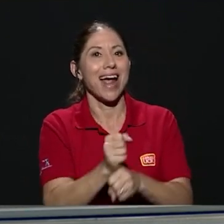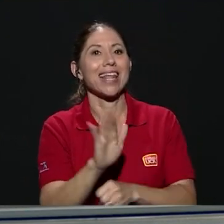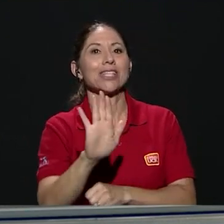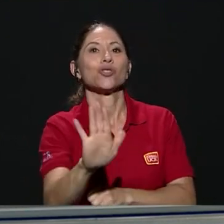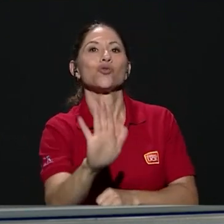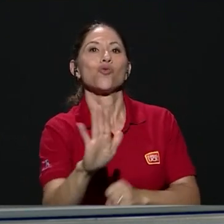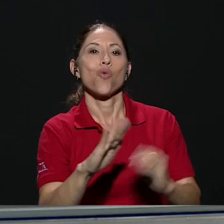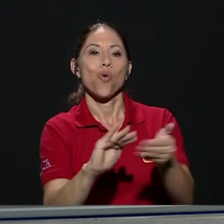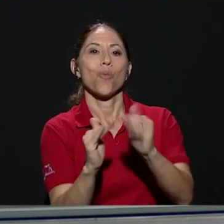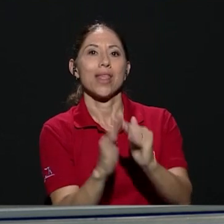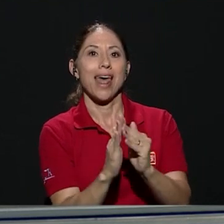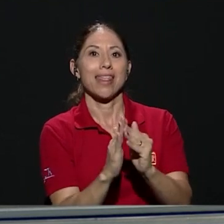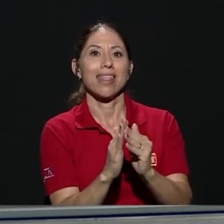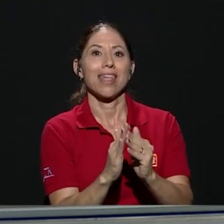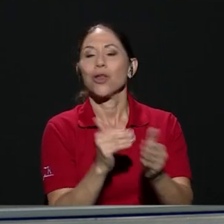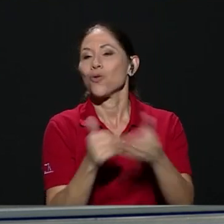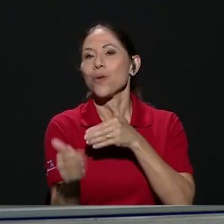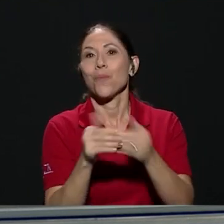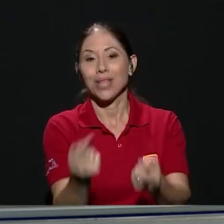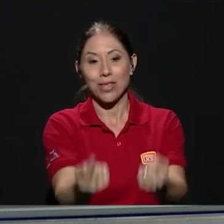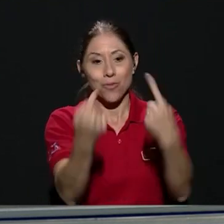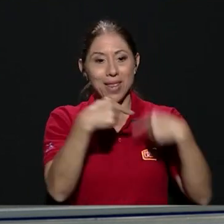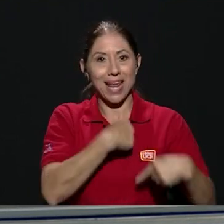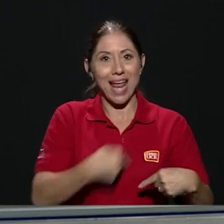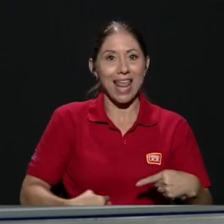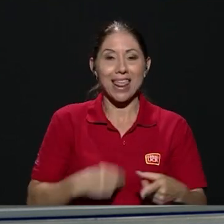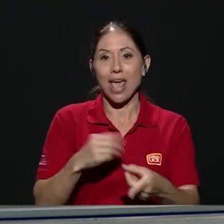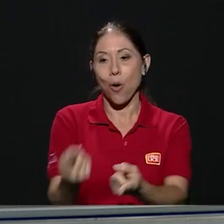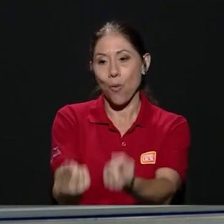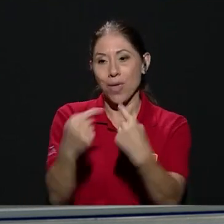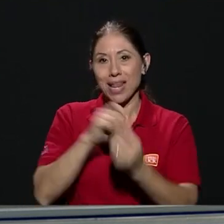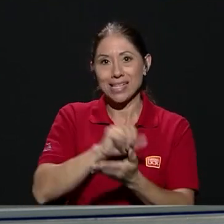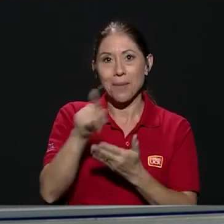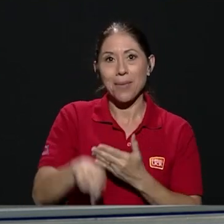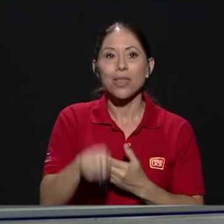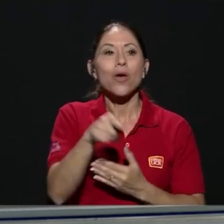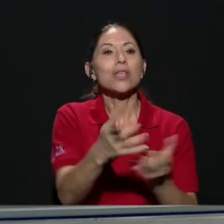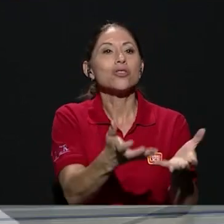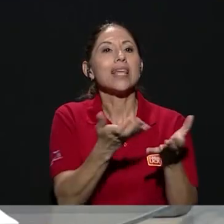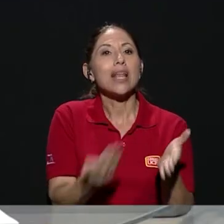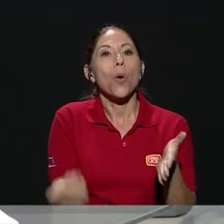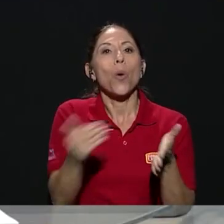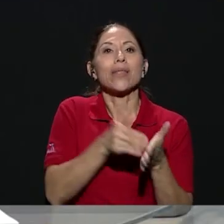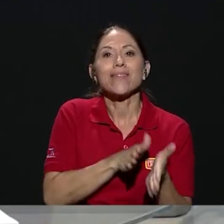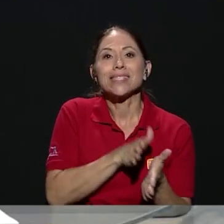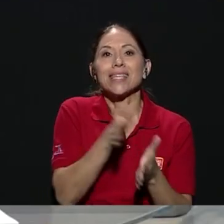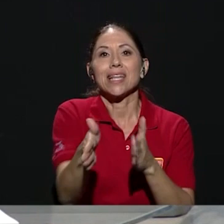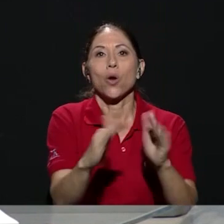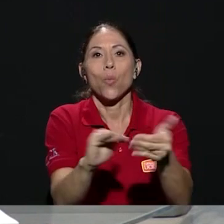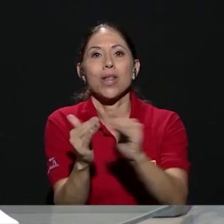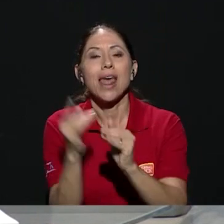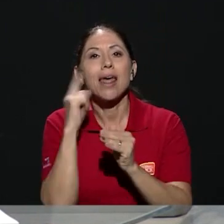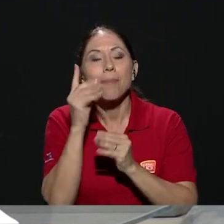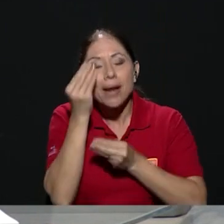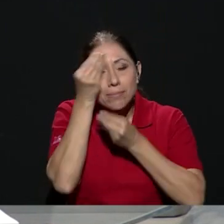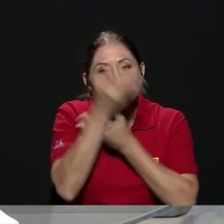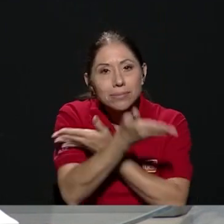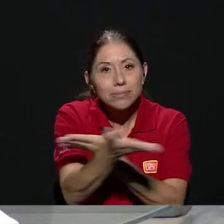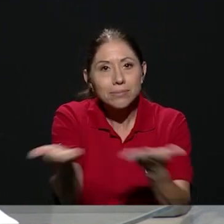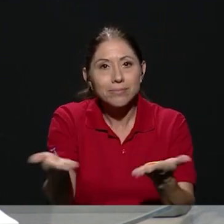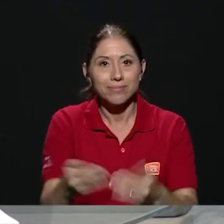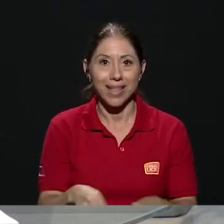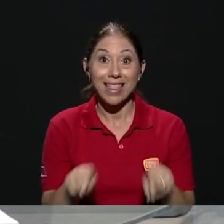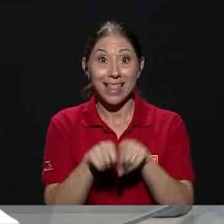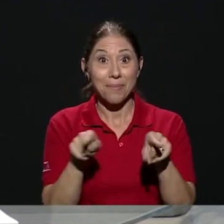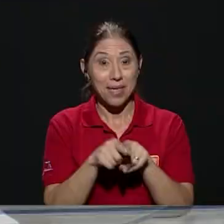se trasladaron a San Pedro o a Heredia, ellos quieren devolver a sus comunidades todos sus aprendizajes. Y con respecto, para recordarle a los